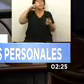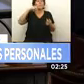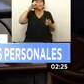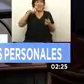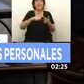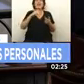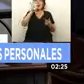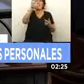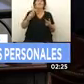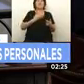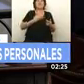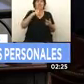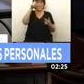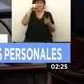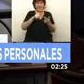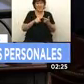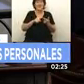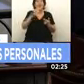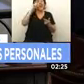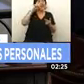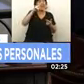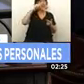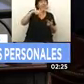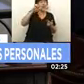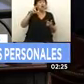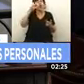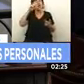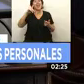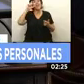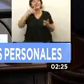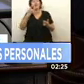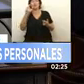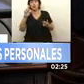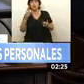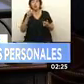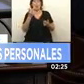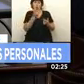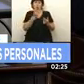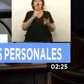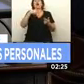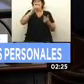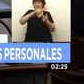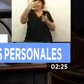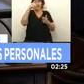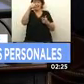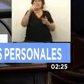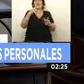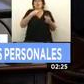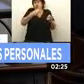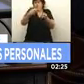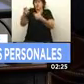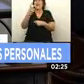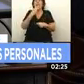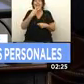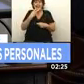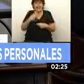de Santa Fe que son después de edenor y Ed Sur las dos más grandes distribuidoras de energía eléctrica